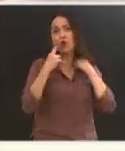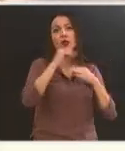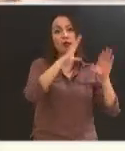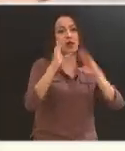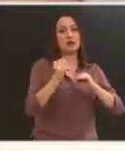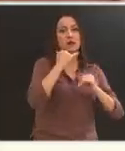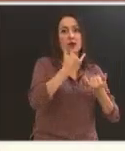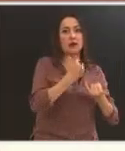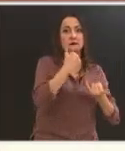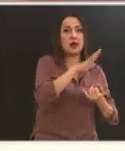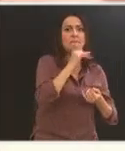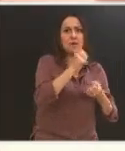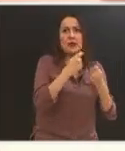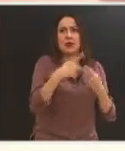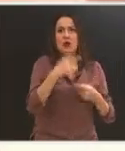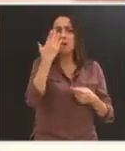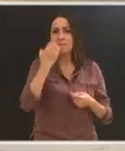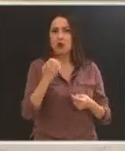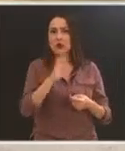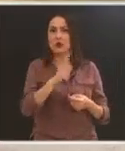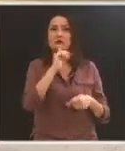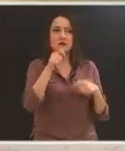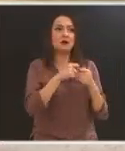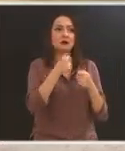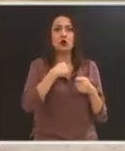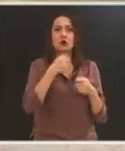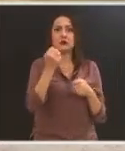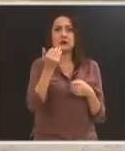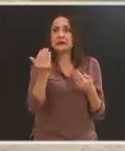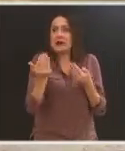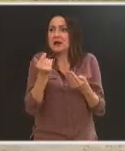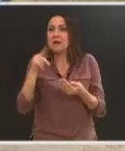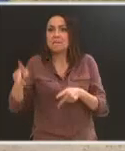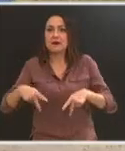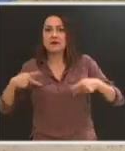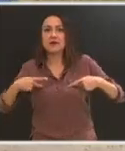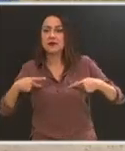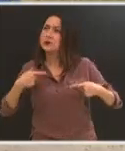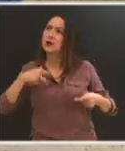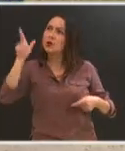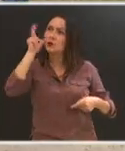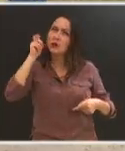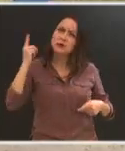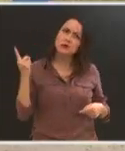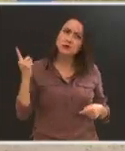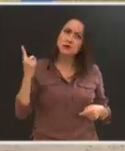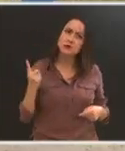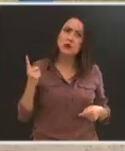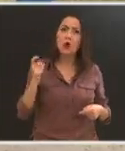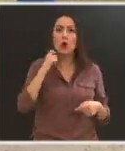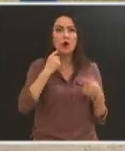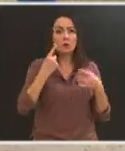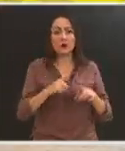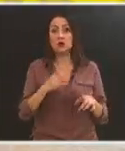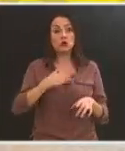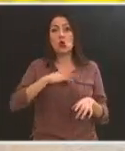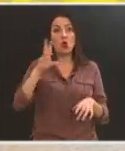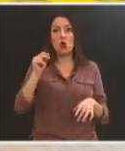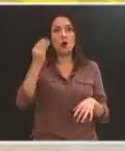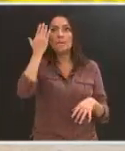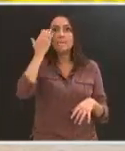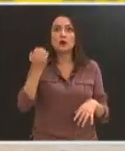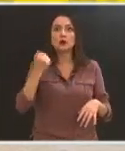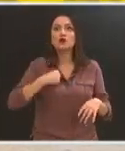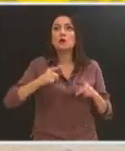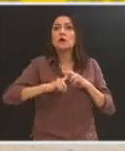tarde. Y bueno, muy peligroso, ¿no? Porque fue exactamente sí, frente a la escuela. Sí, yo vivo aquí cerquita. ¿Y ustedes escucharon las detonaciones o lo que pasó? Yo no, porque